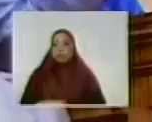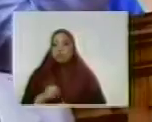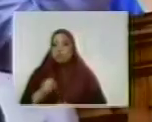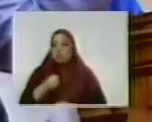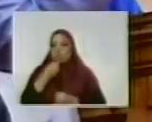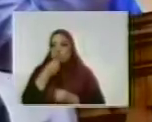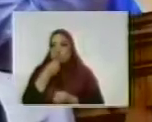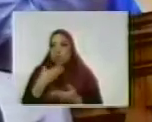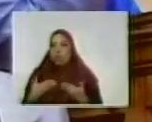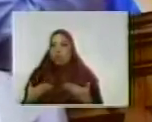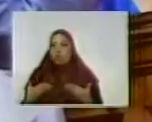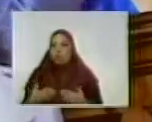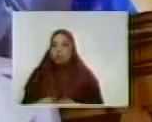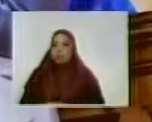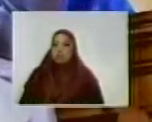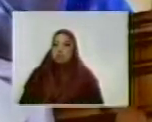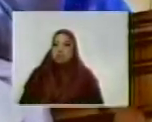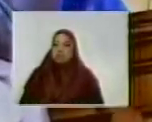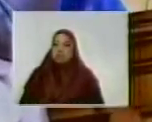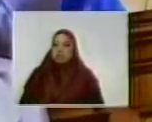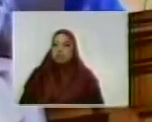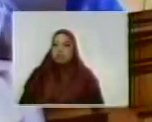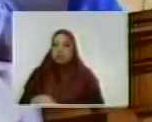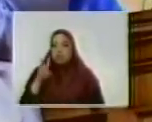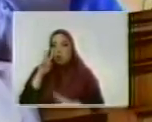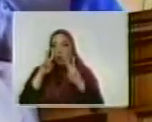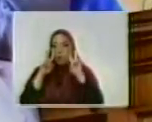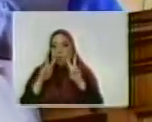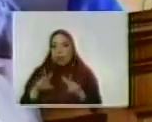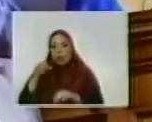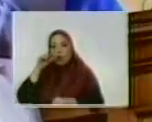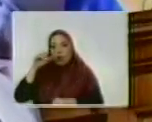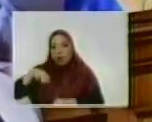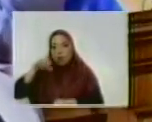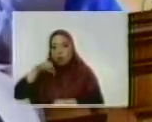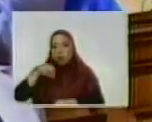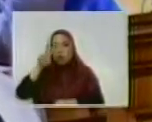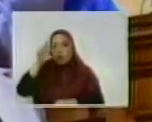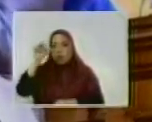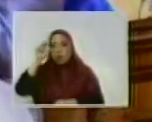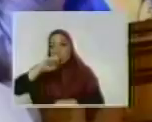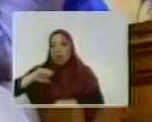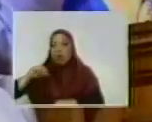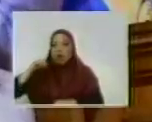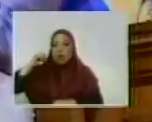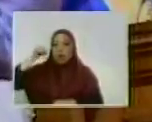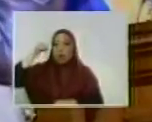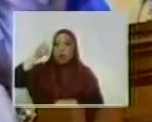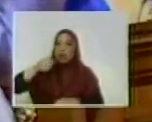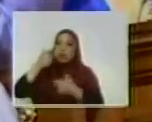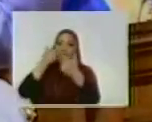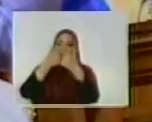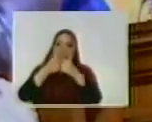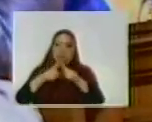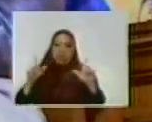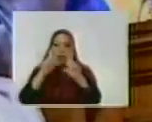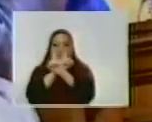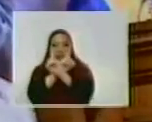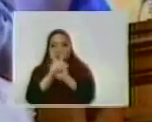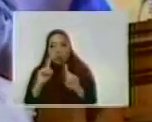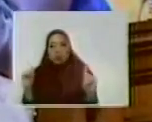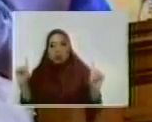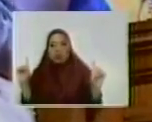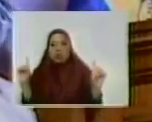grande como es ver una patria dentro de 20, 30 años libre, soberana e